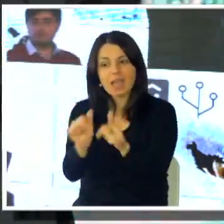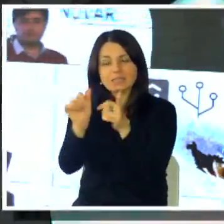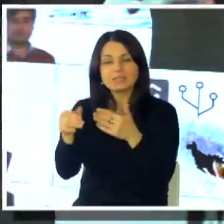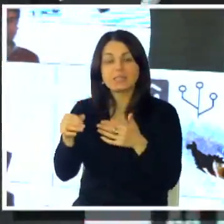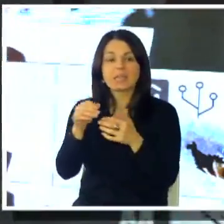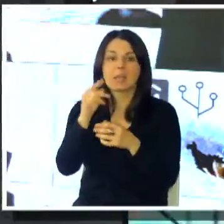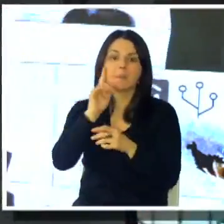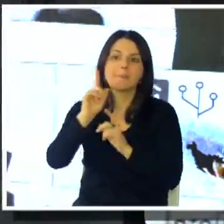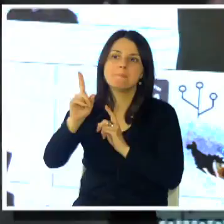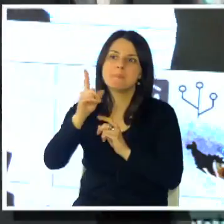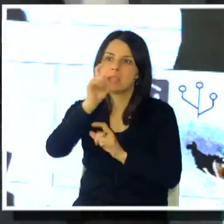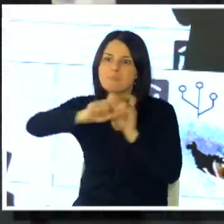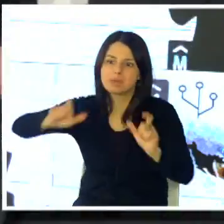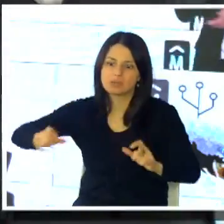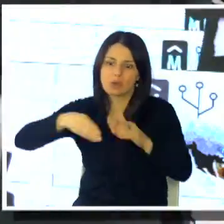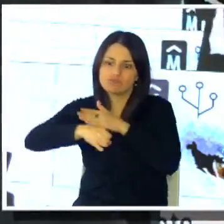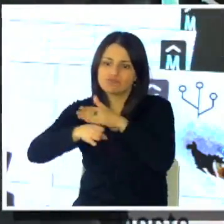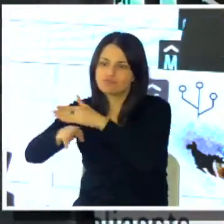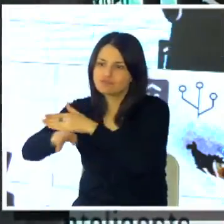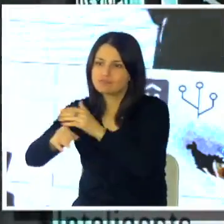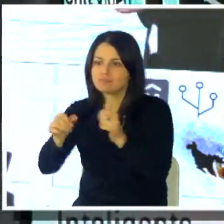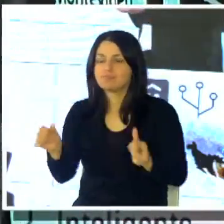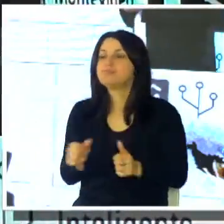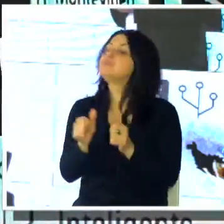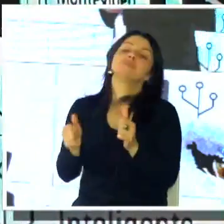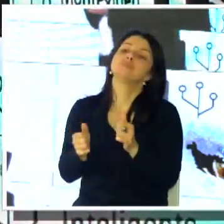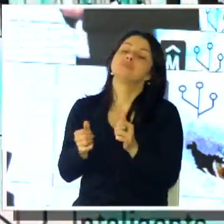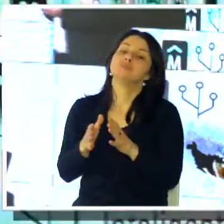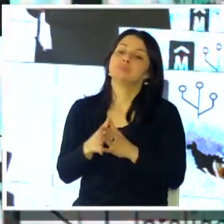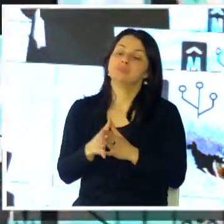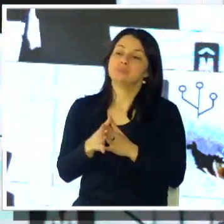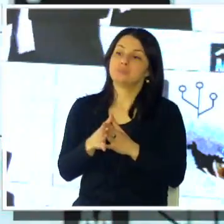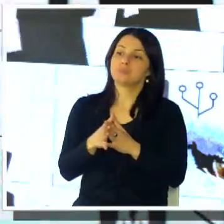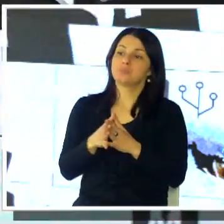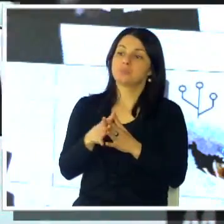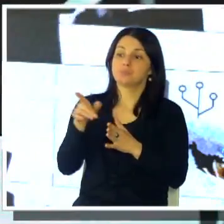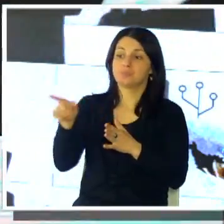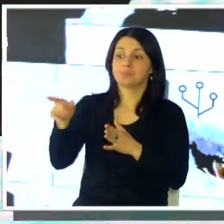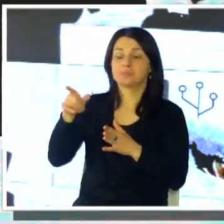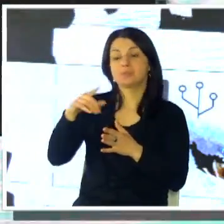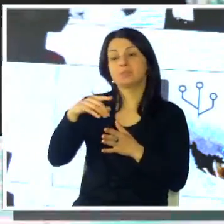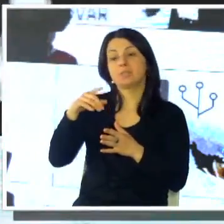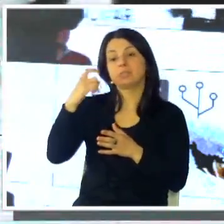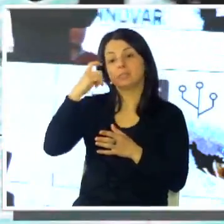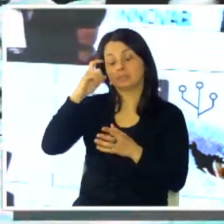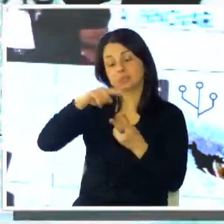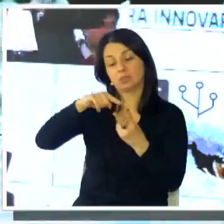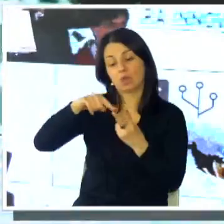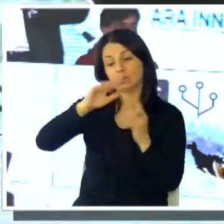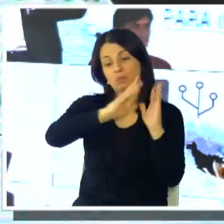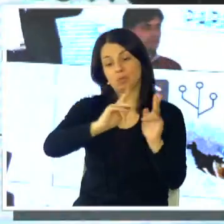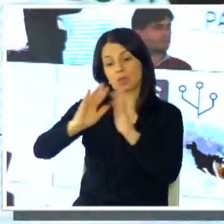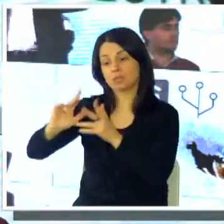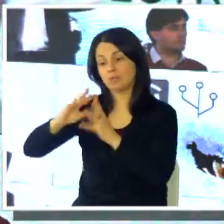miles de usuarios, lo que hacemos es generar un clúster. Bueno, con estas arquitecturas tenemos las siguientes